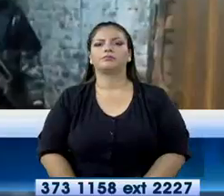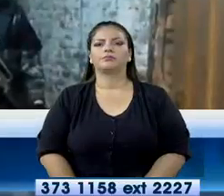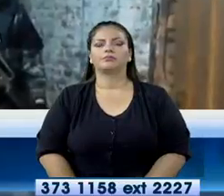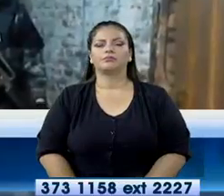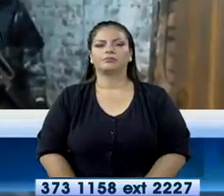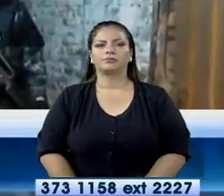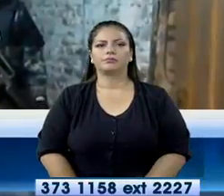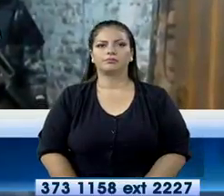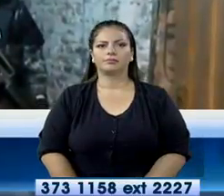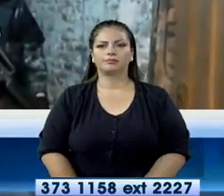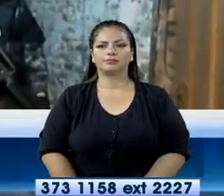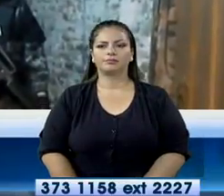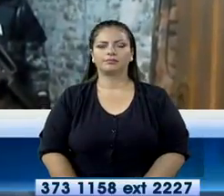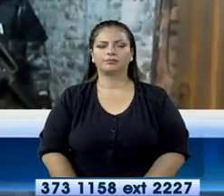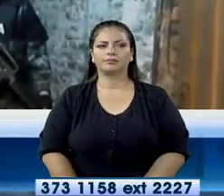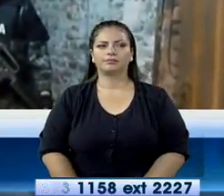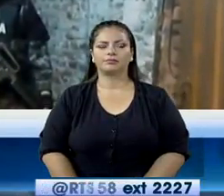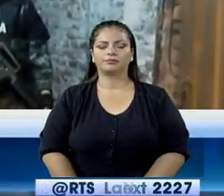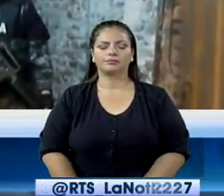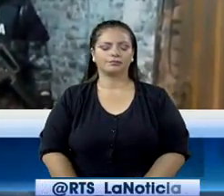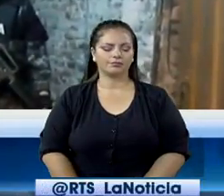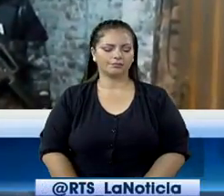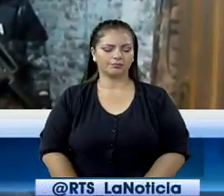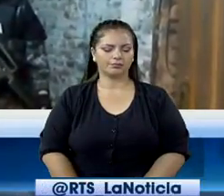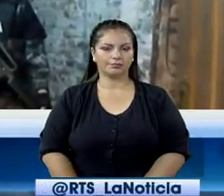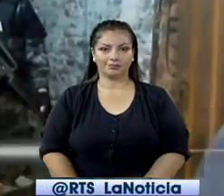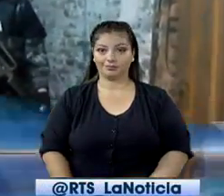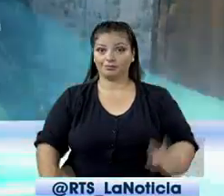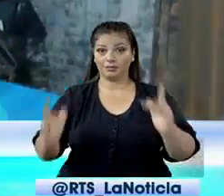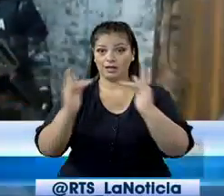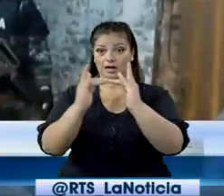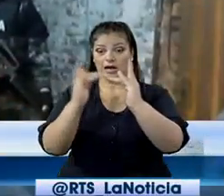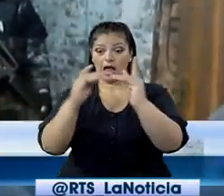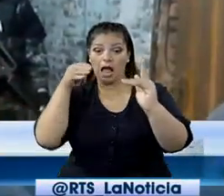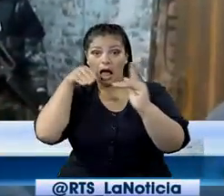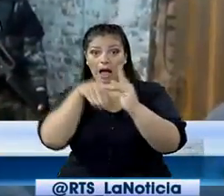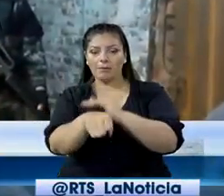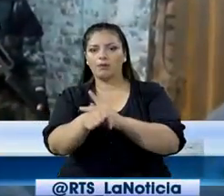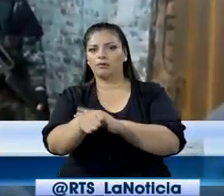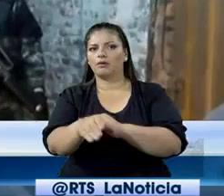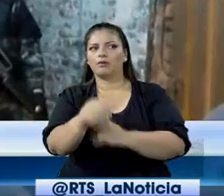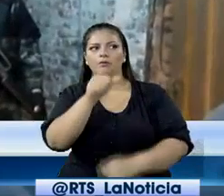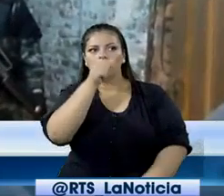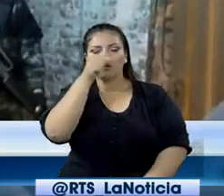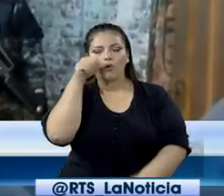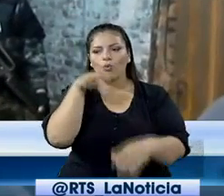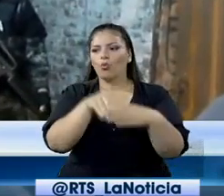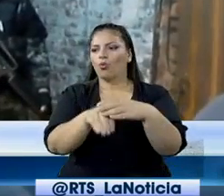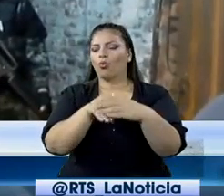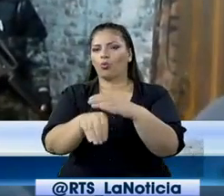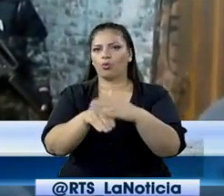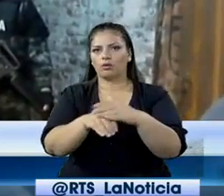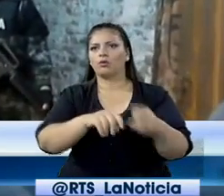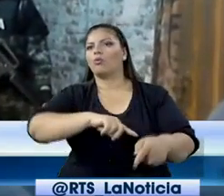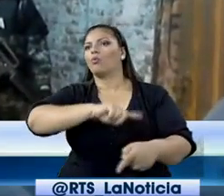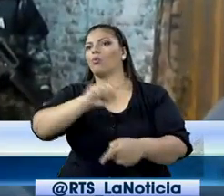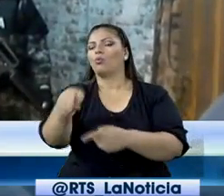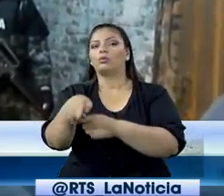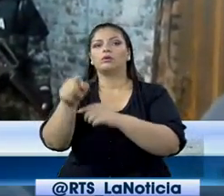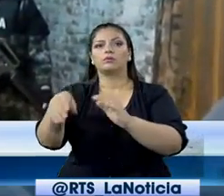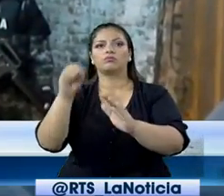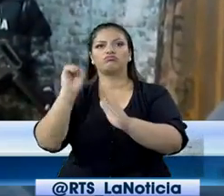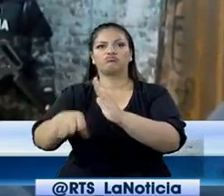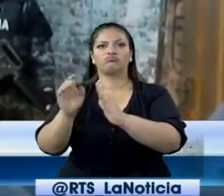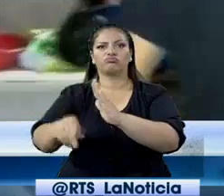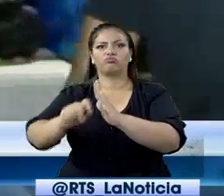Estaban camuflados debajo de la cama y de igual forma en una bodega que era utilizada como sector para